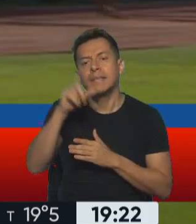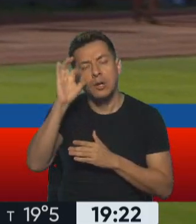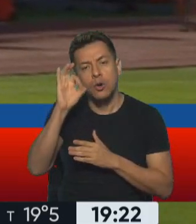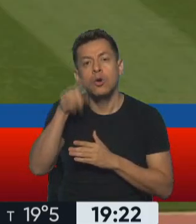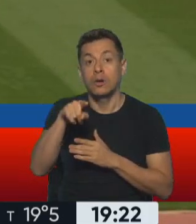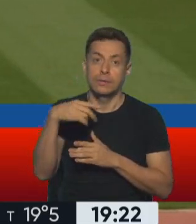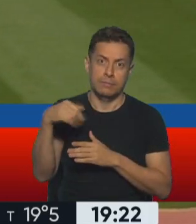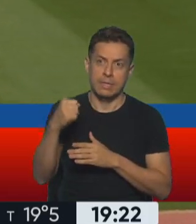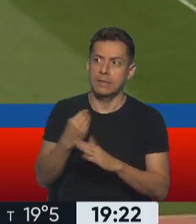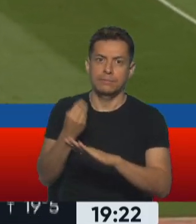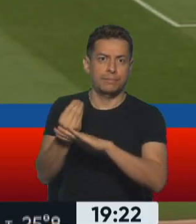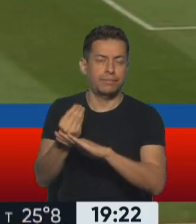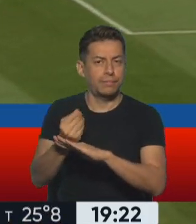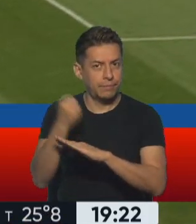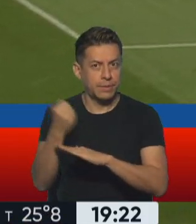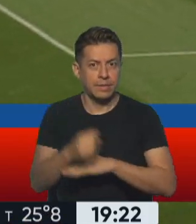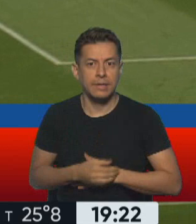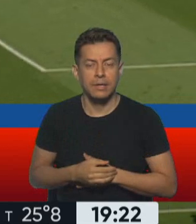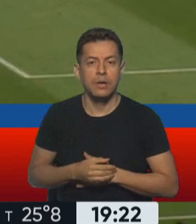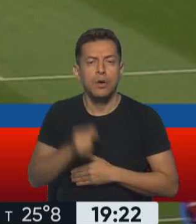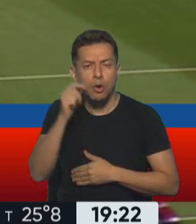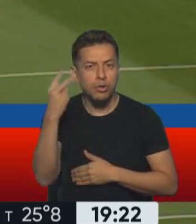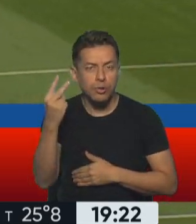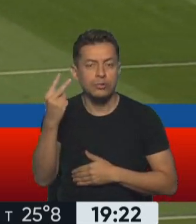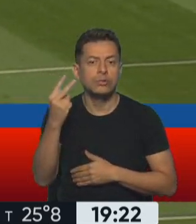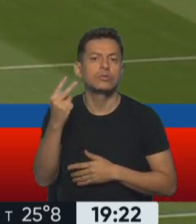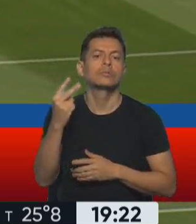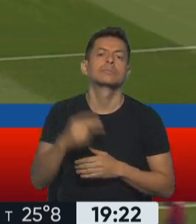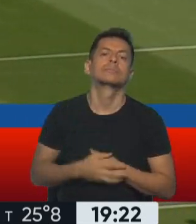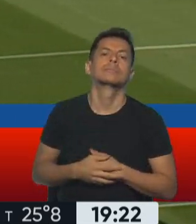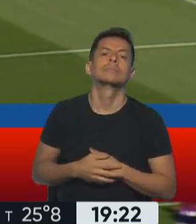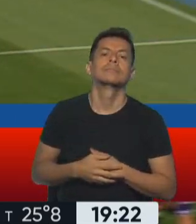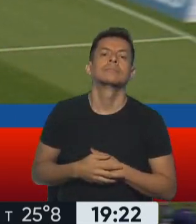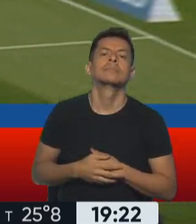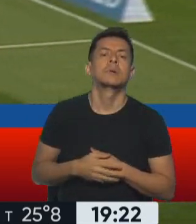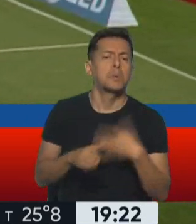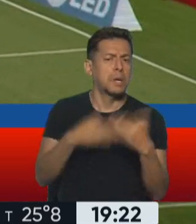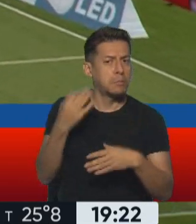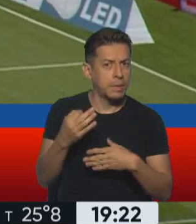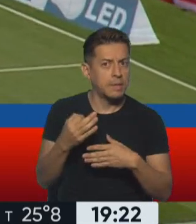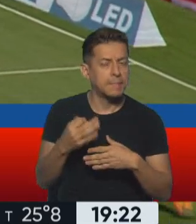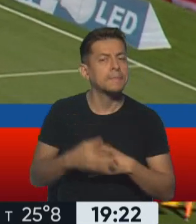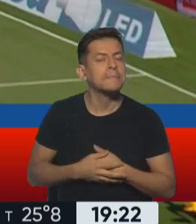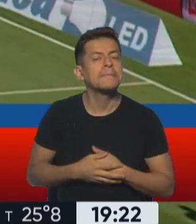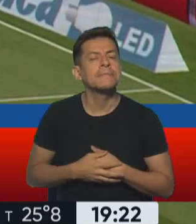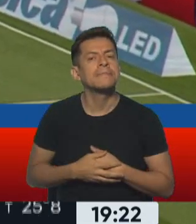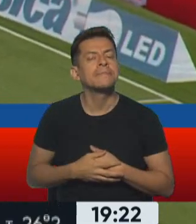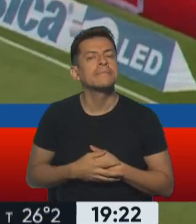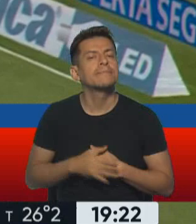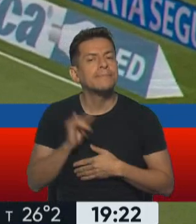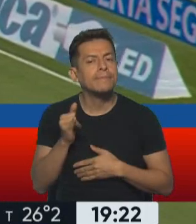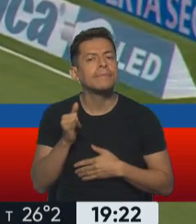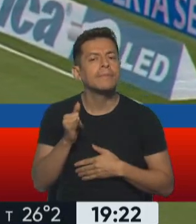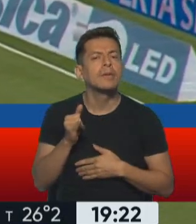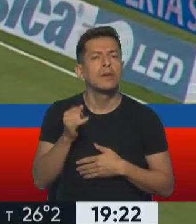participación decisiva con dos goles tras debajo sesión la para que jugó abierta pensada un si no aparte de sesión para